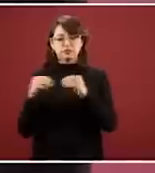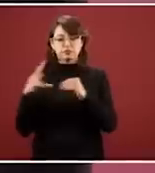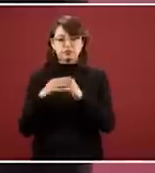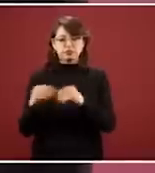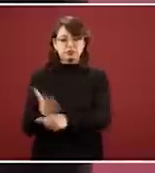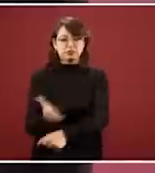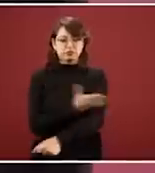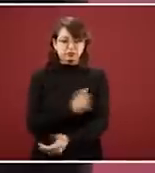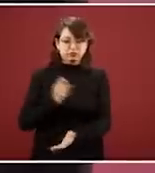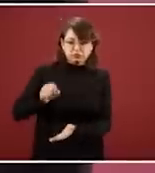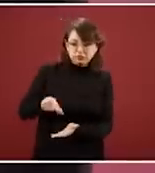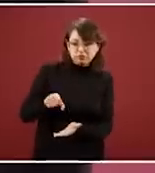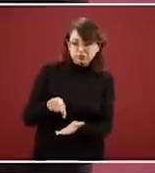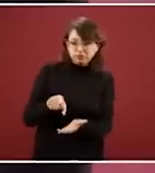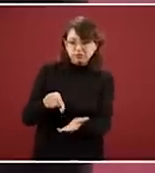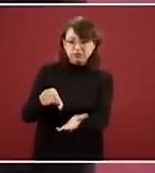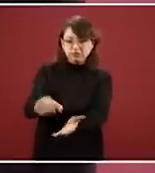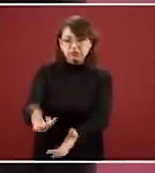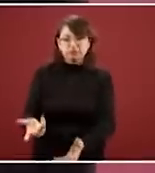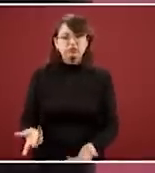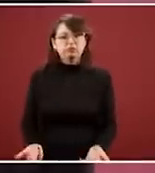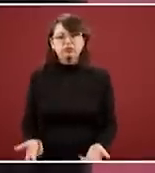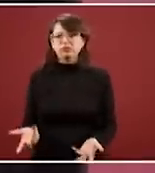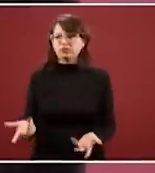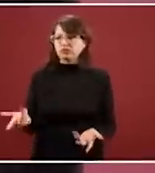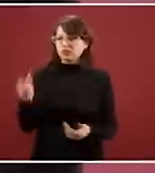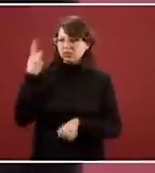frutales, maderables. ¿A quién le hacen daño?